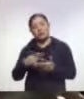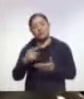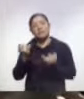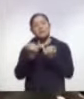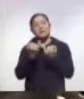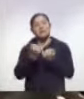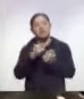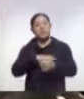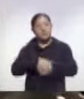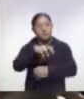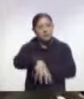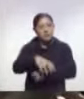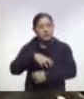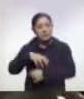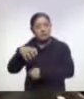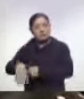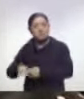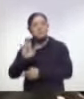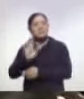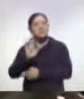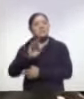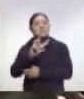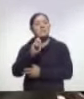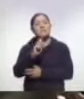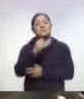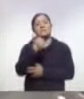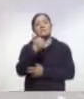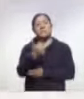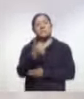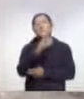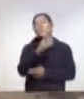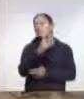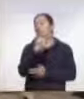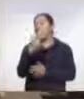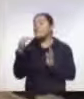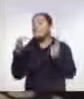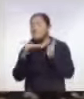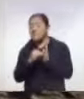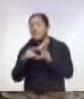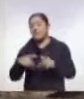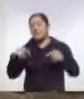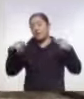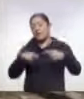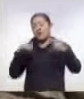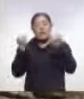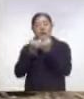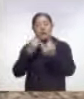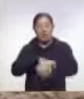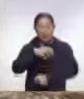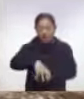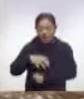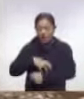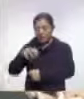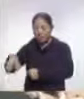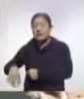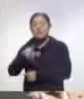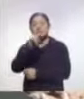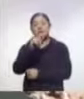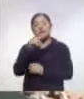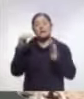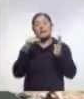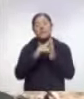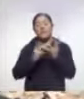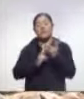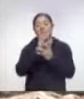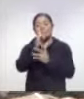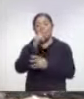alrededor también de, me parece que fueron 36 o 38 mil magueyes. Explicó que más de 70 mil plantas fueron sembradas en